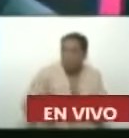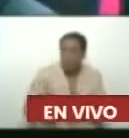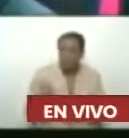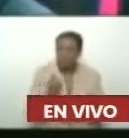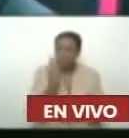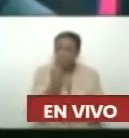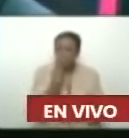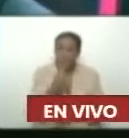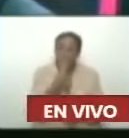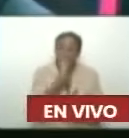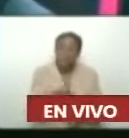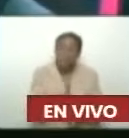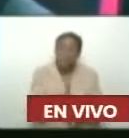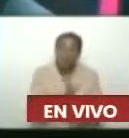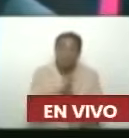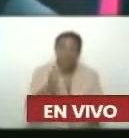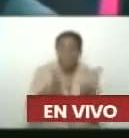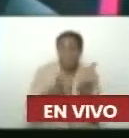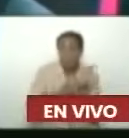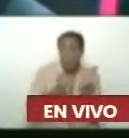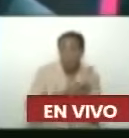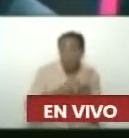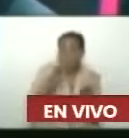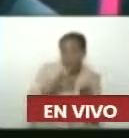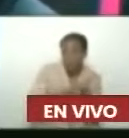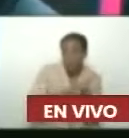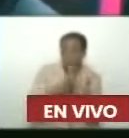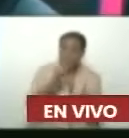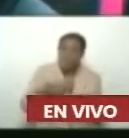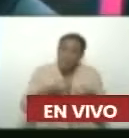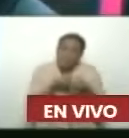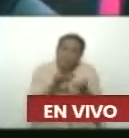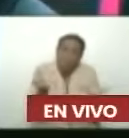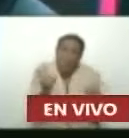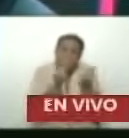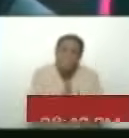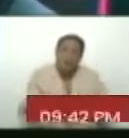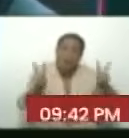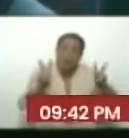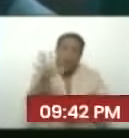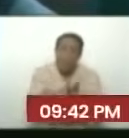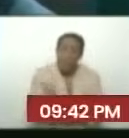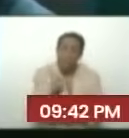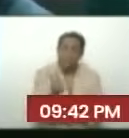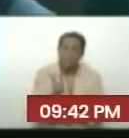solo obtener un buen resultado, sino también para poder transmitir los valores de este pueblo